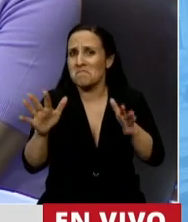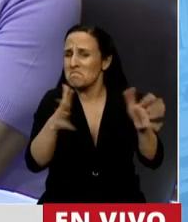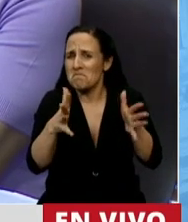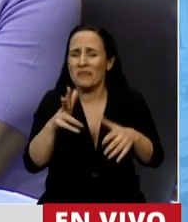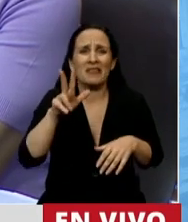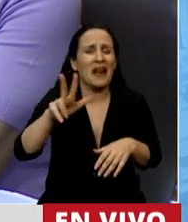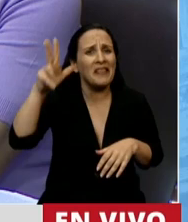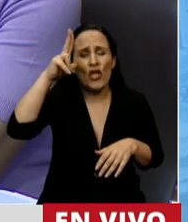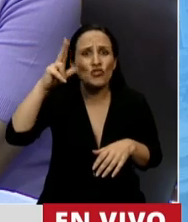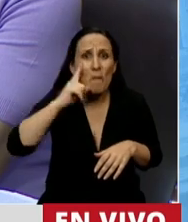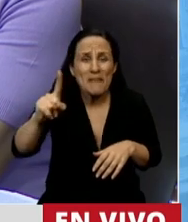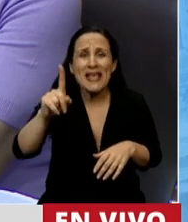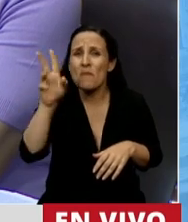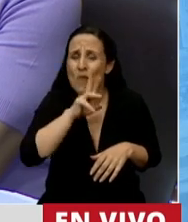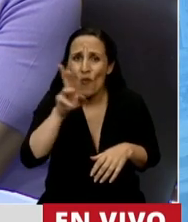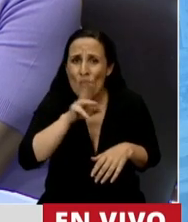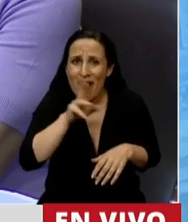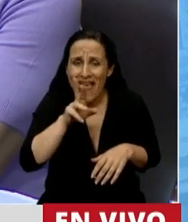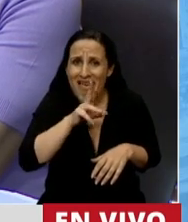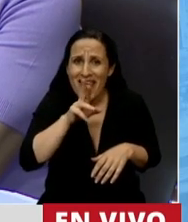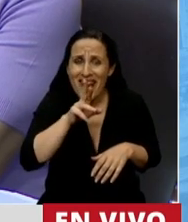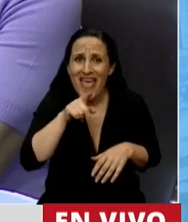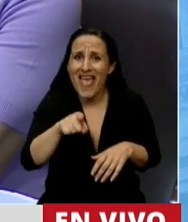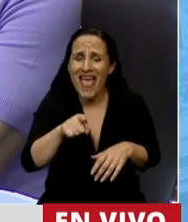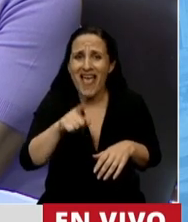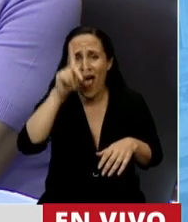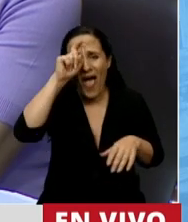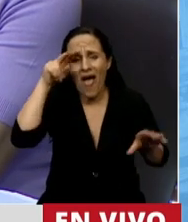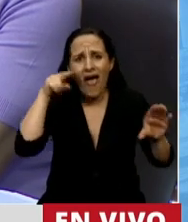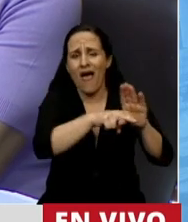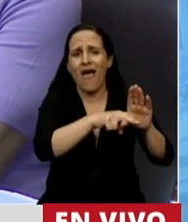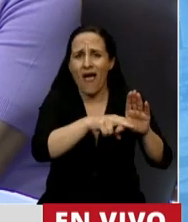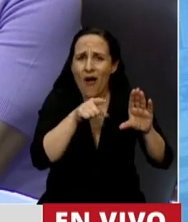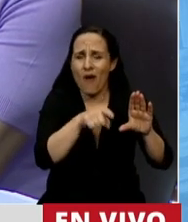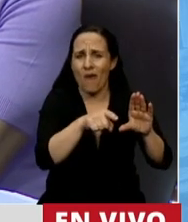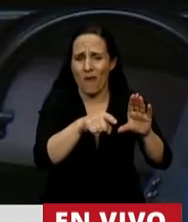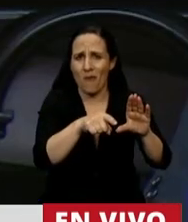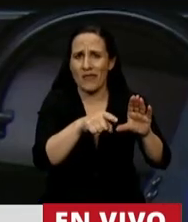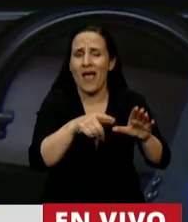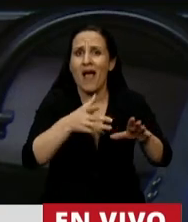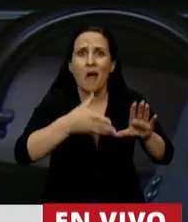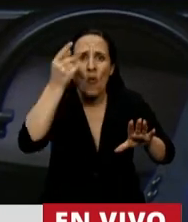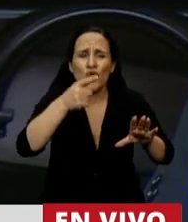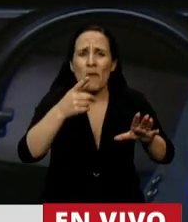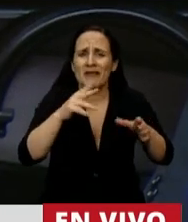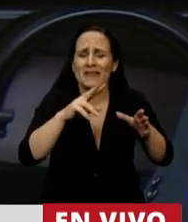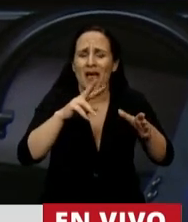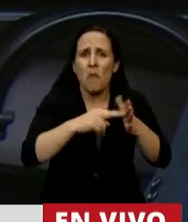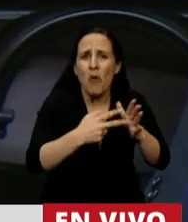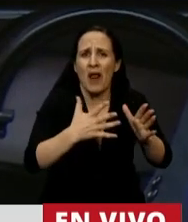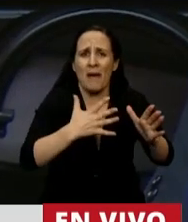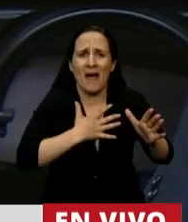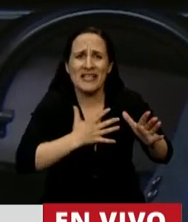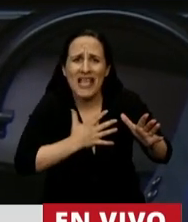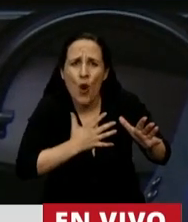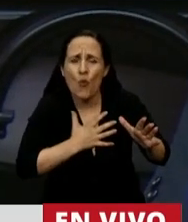aproximadamente 38.000 mujeres quedan hospitalizadas, muchas de ellas con problemas de salud y en muchos de